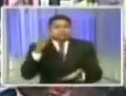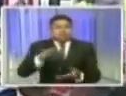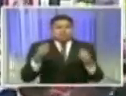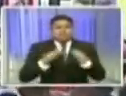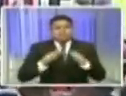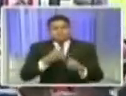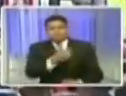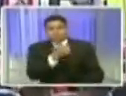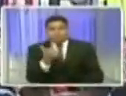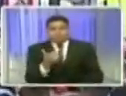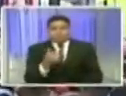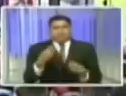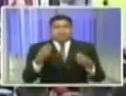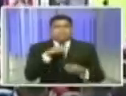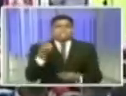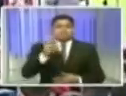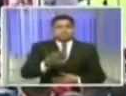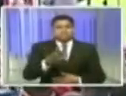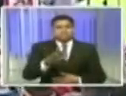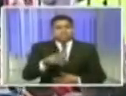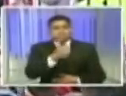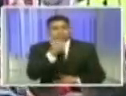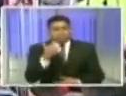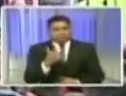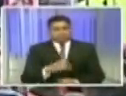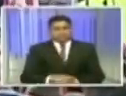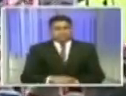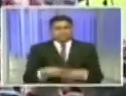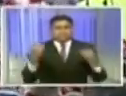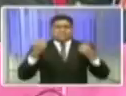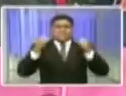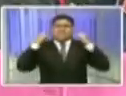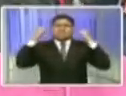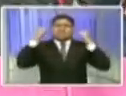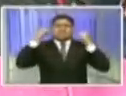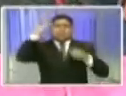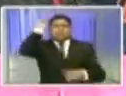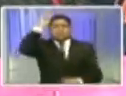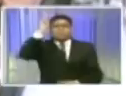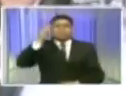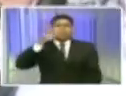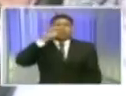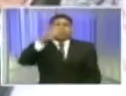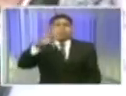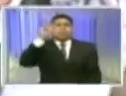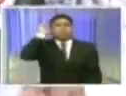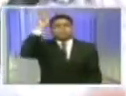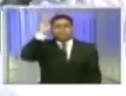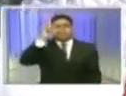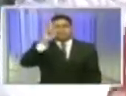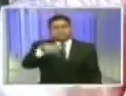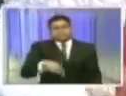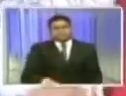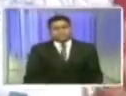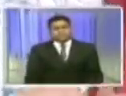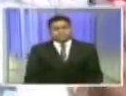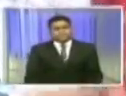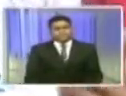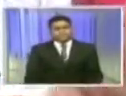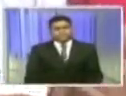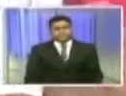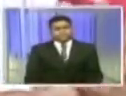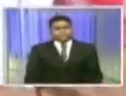vivir por él, y morir por él. ¡Que viva Guaycaipuro y los pueblos indígenas! Uno a